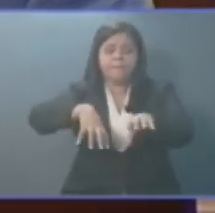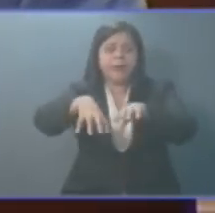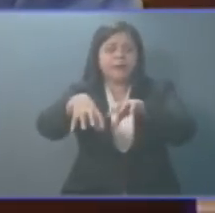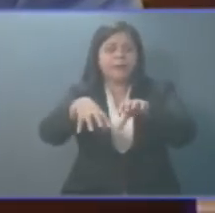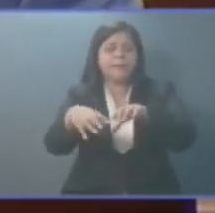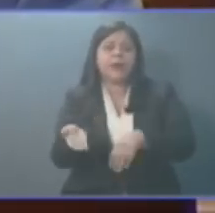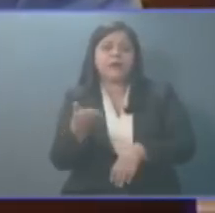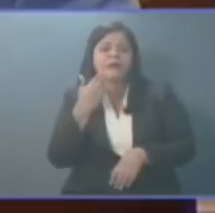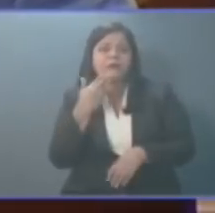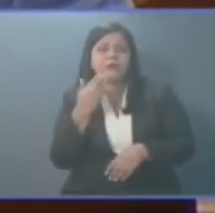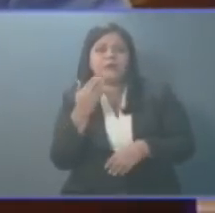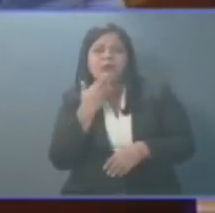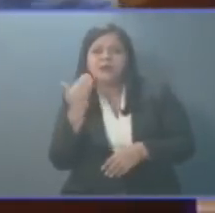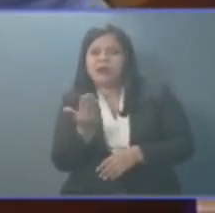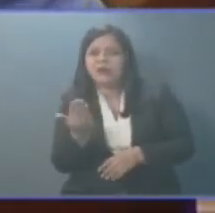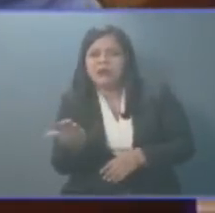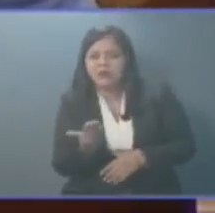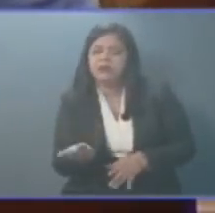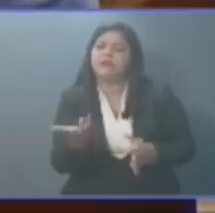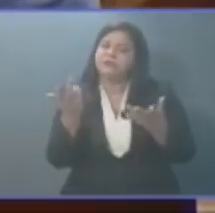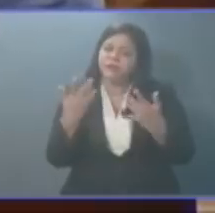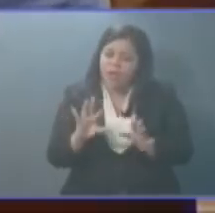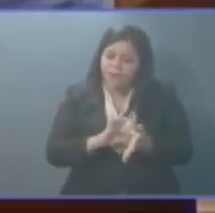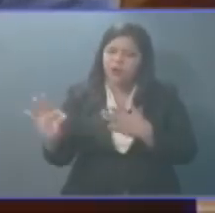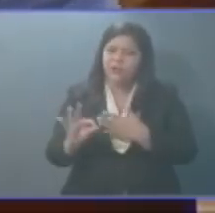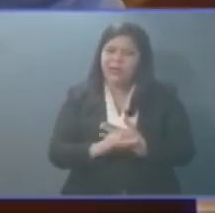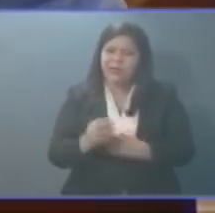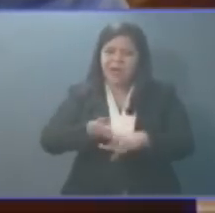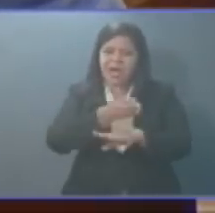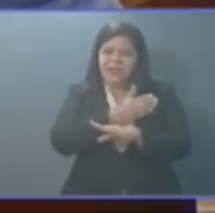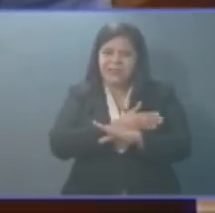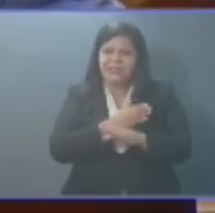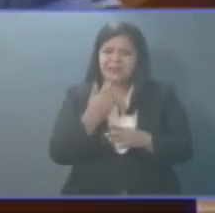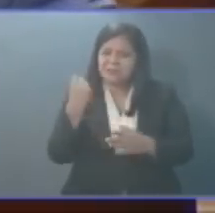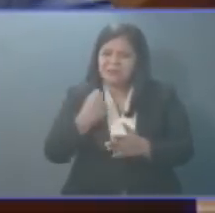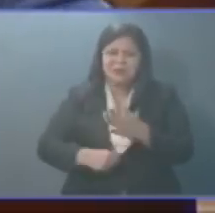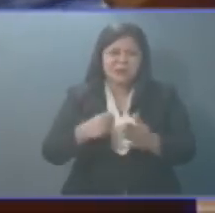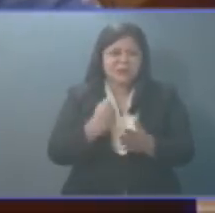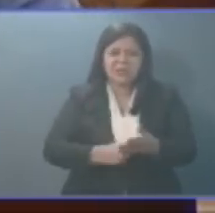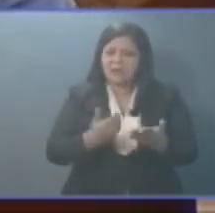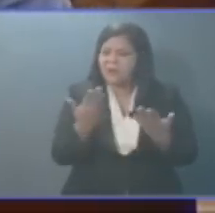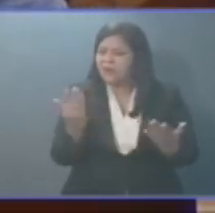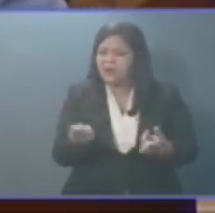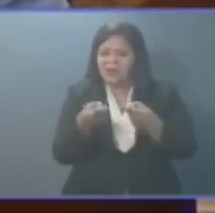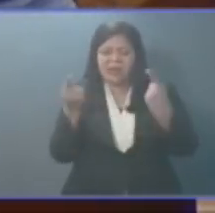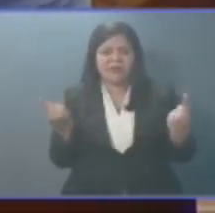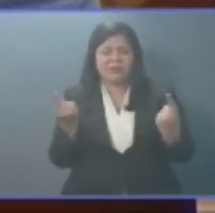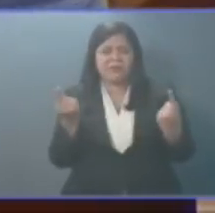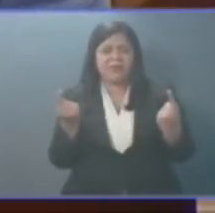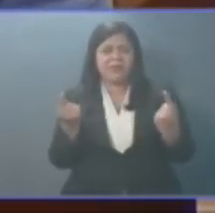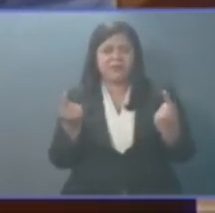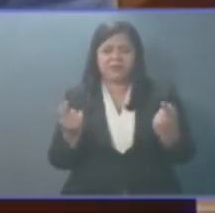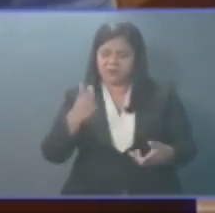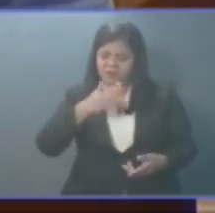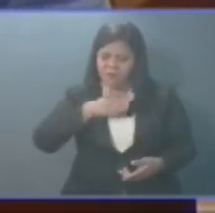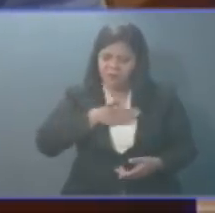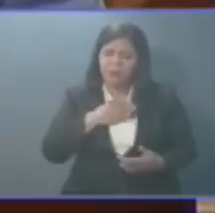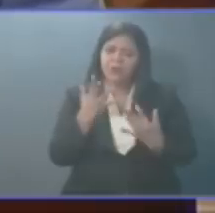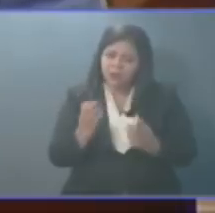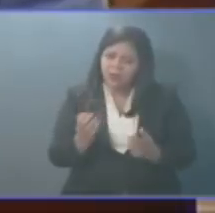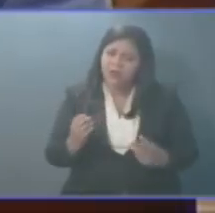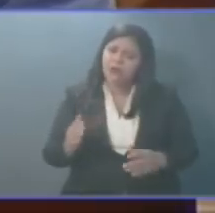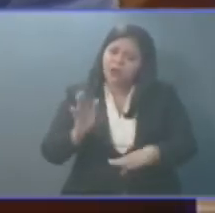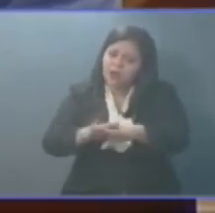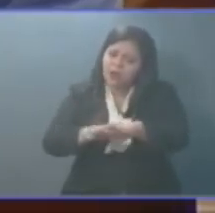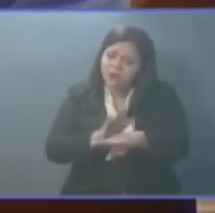gente, este proyecto ha sido atacado de manera articulada por los enemigos del pueblo. Yo invito a los